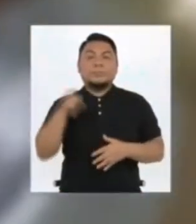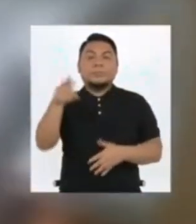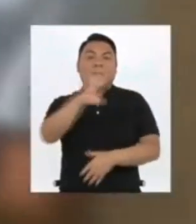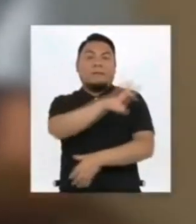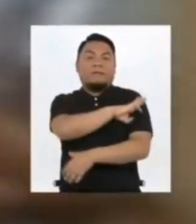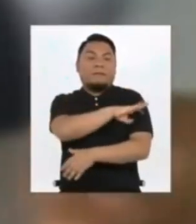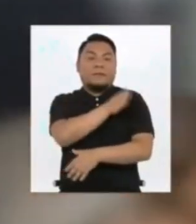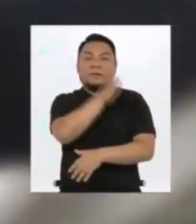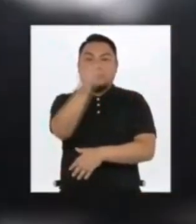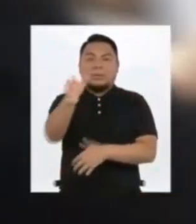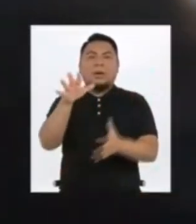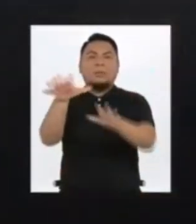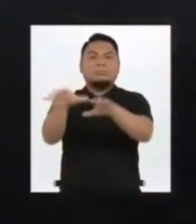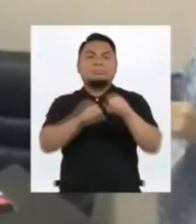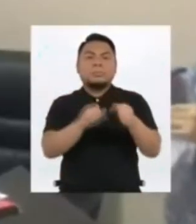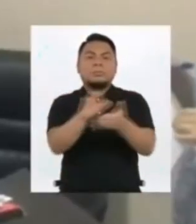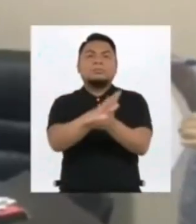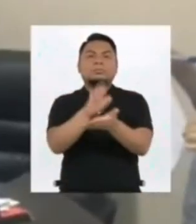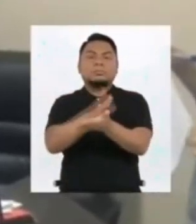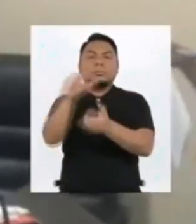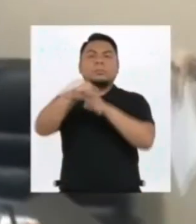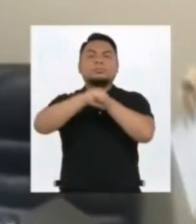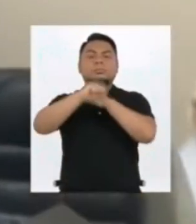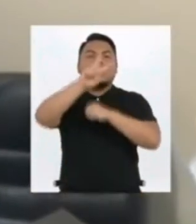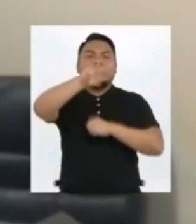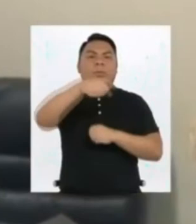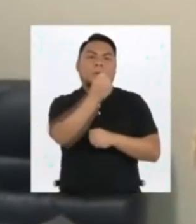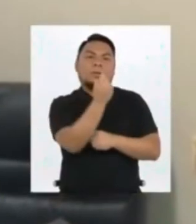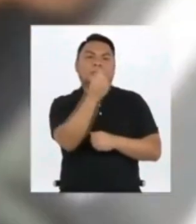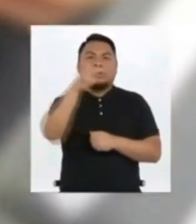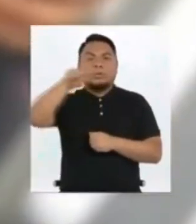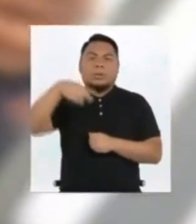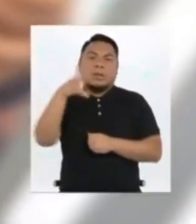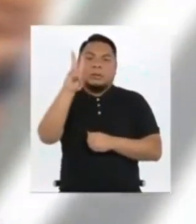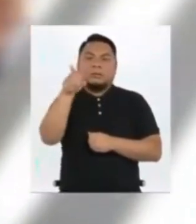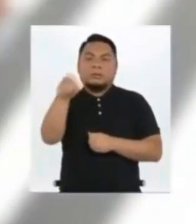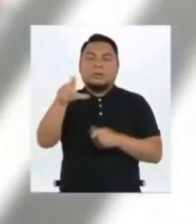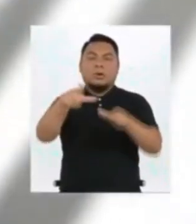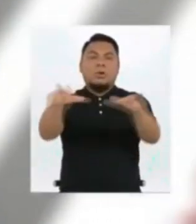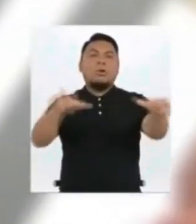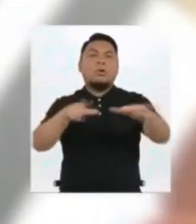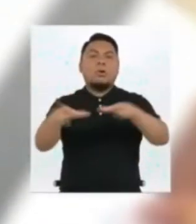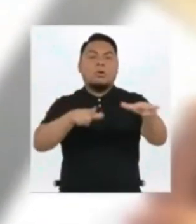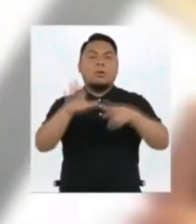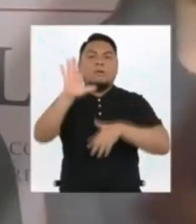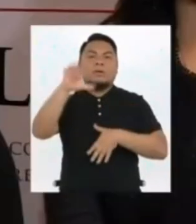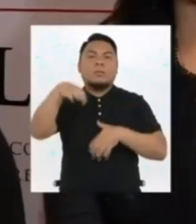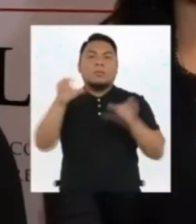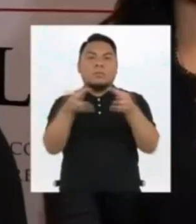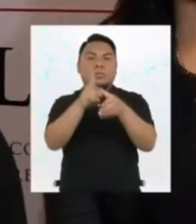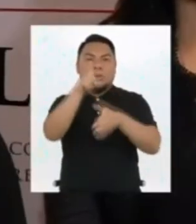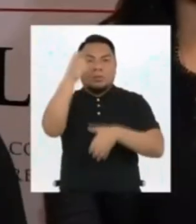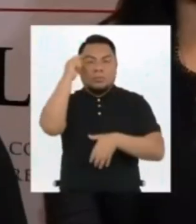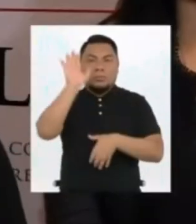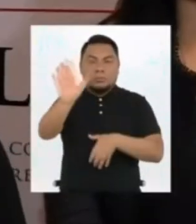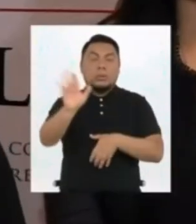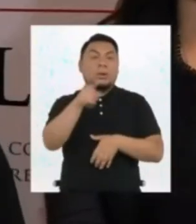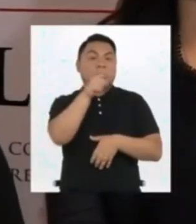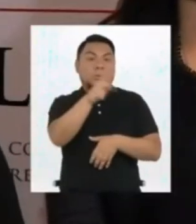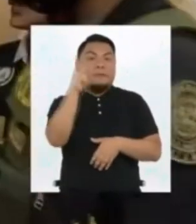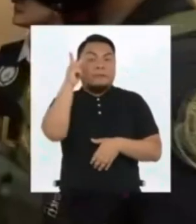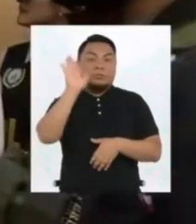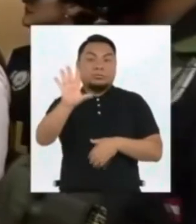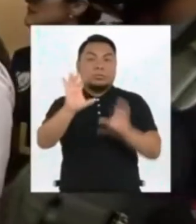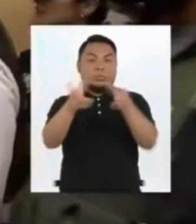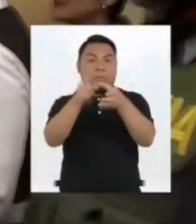Fiscalía incautó documentos de las campañas 2011 y 2016 en el local de Fuerza Popular. Keiko Fujimori y su